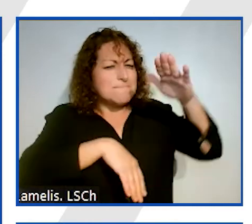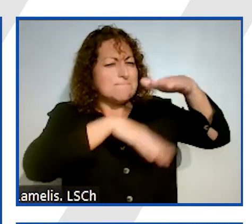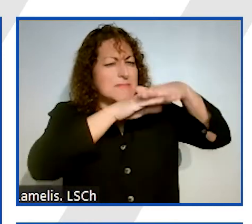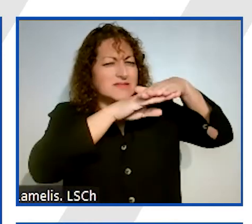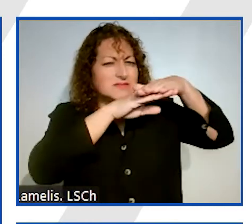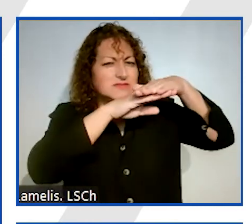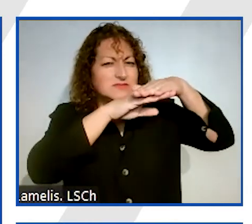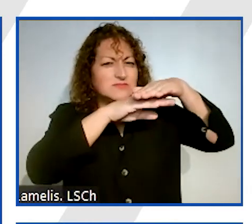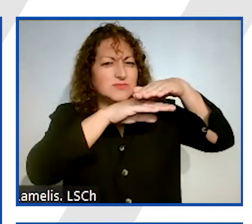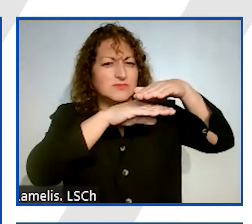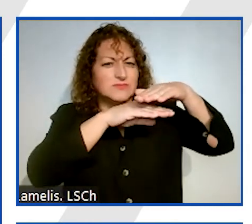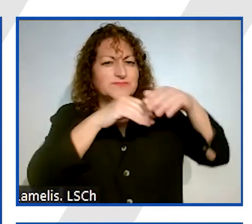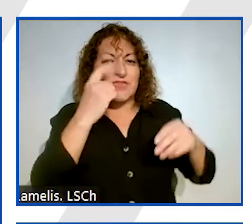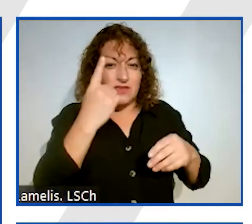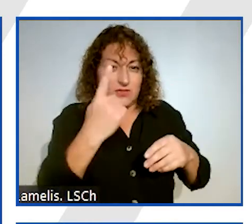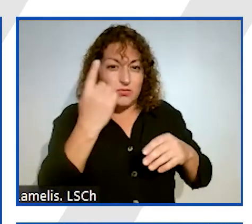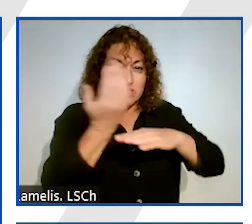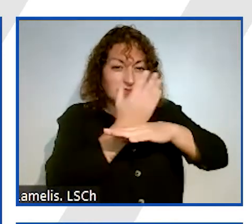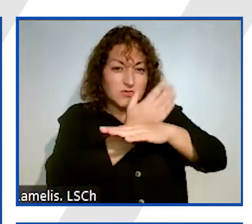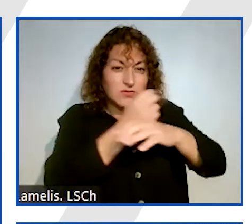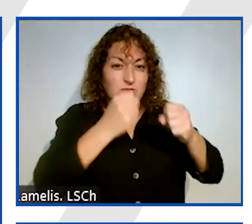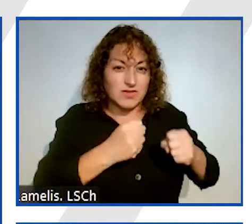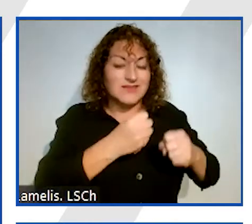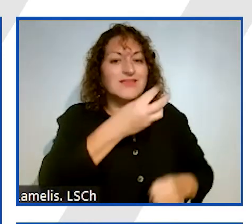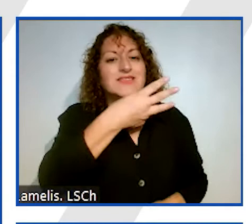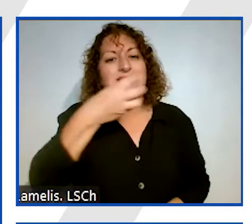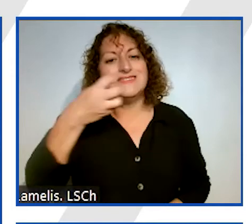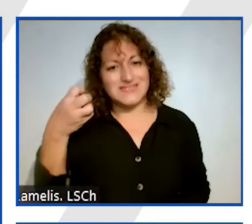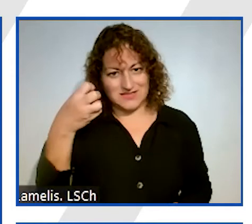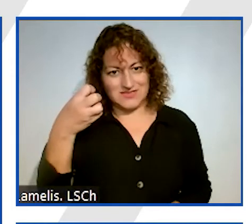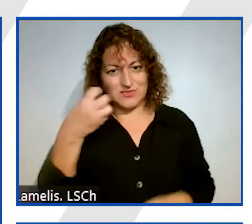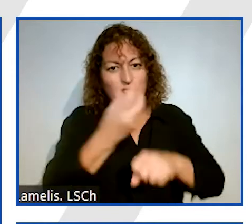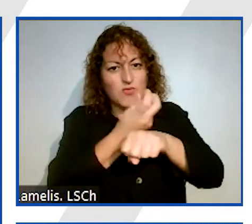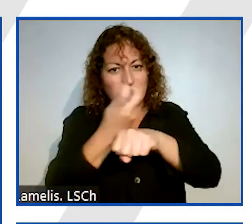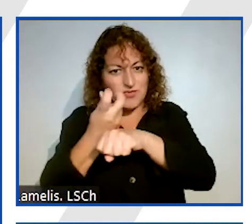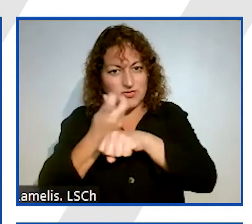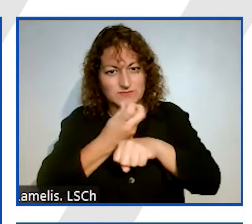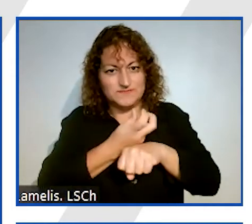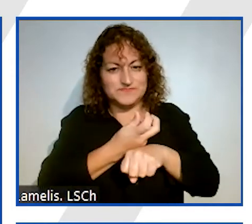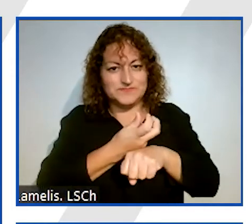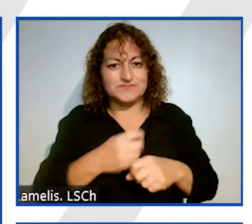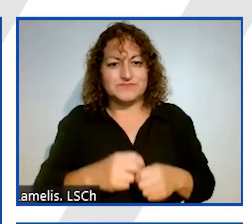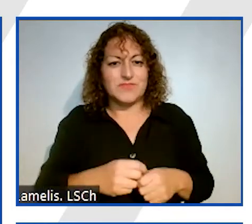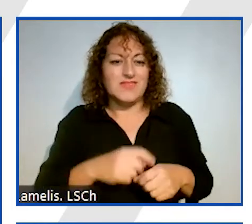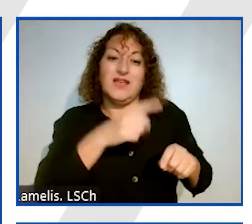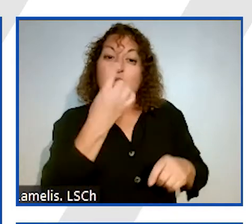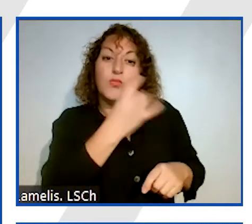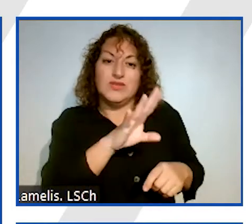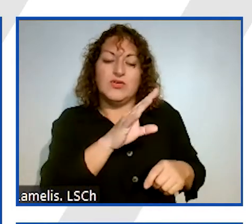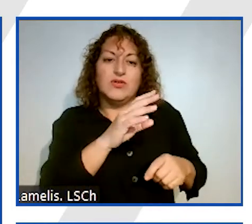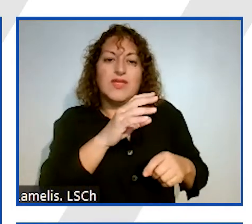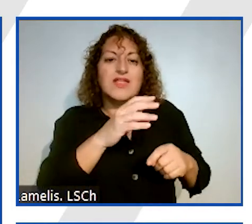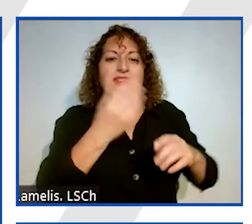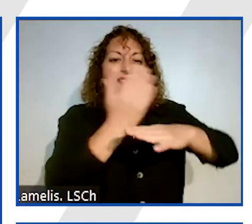tiburón puede tener son 300. Y el único que es capaz de tener 300 es el tiburón ballena,